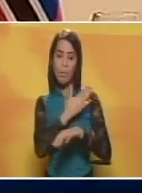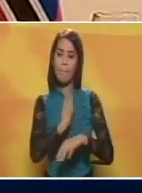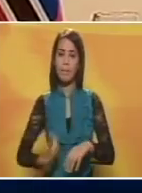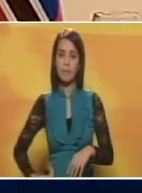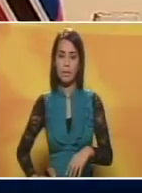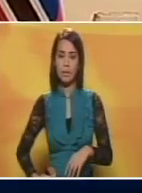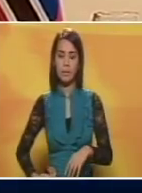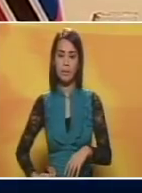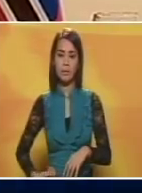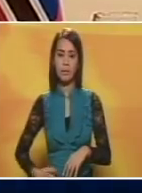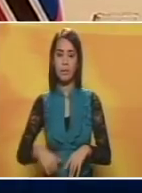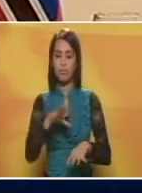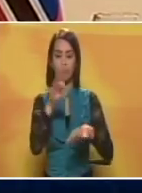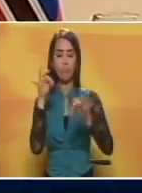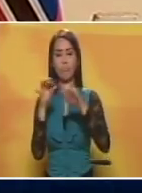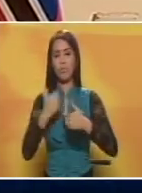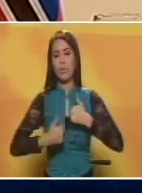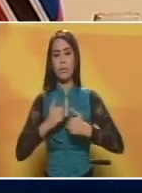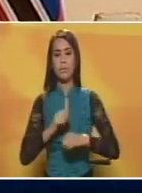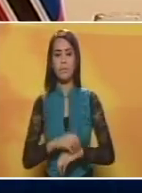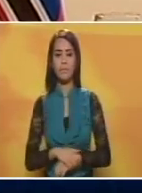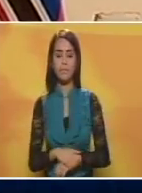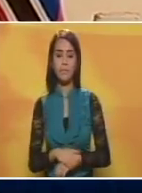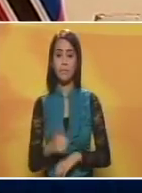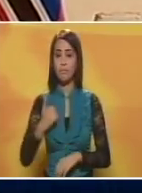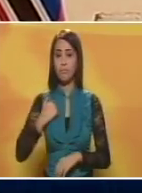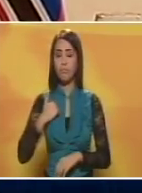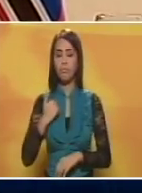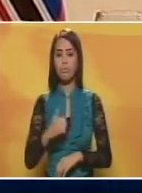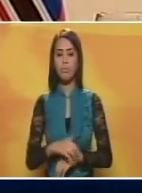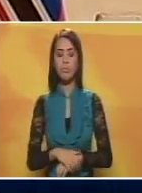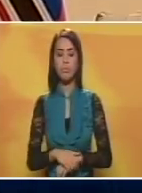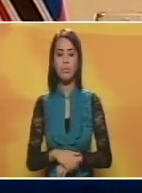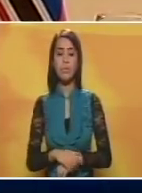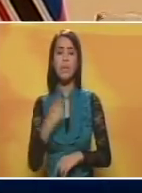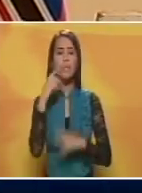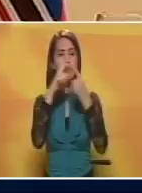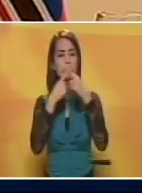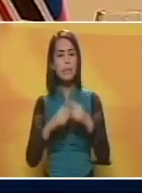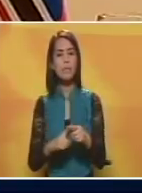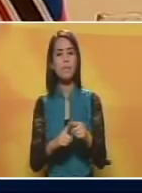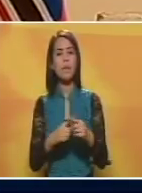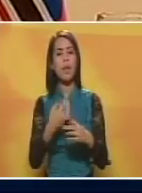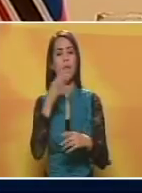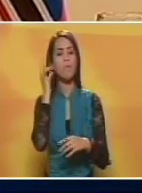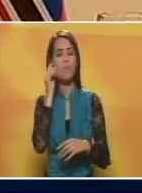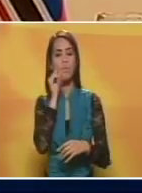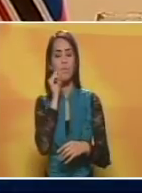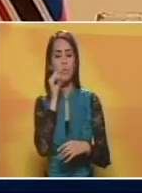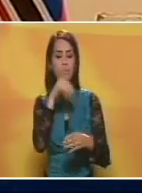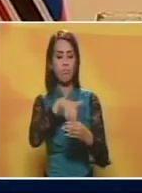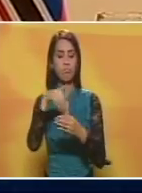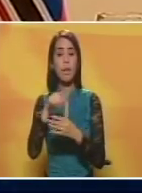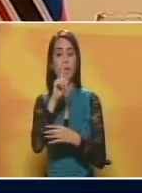de los consejos legislativos estatales, la cifra es de electoras y electores de